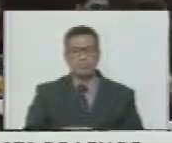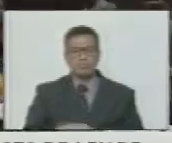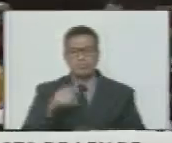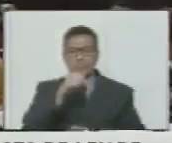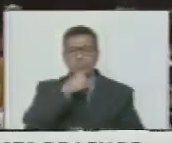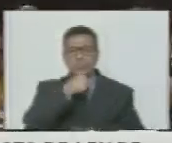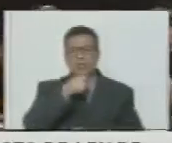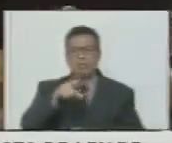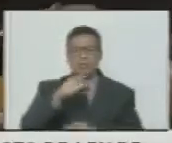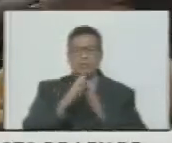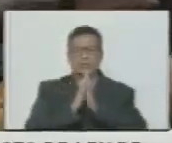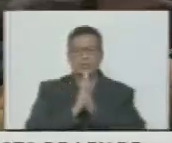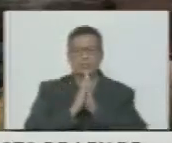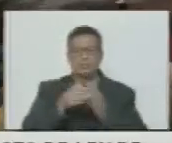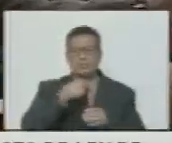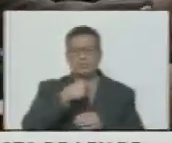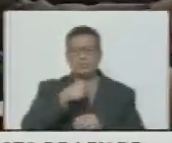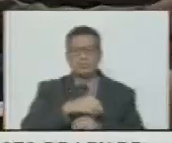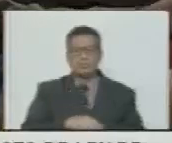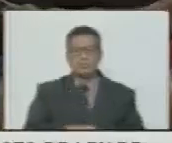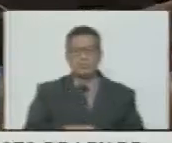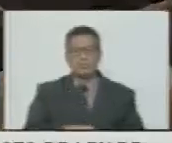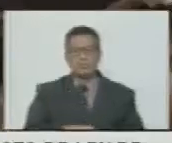Micrófono para el diputado, por favor.